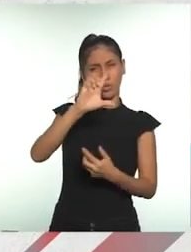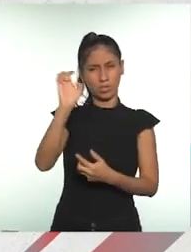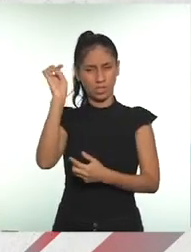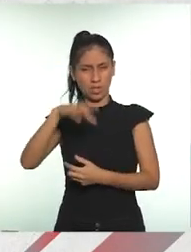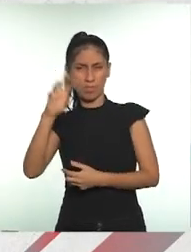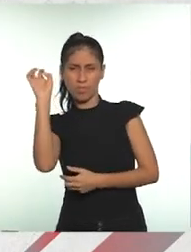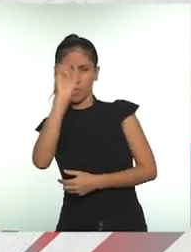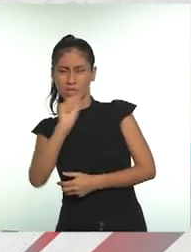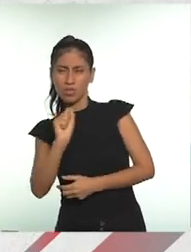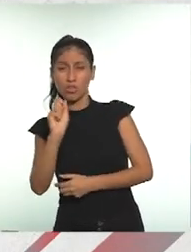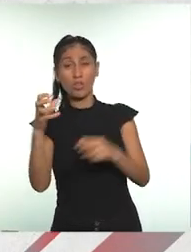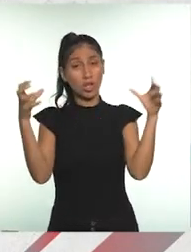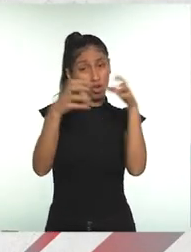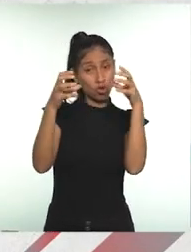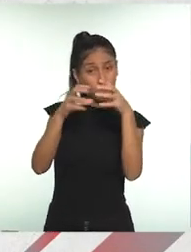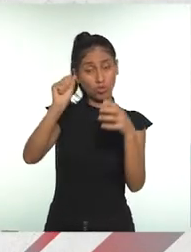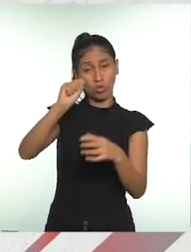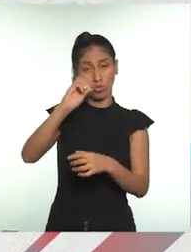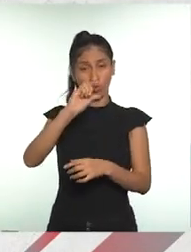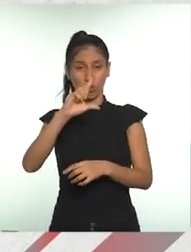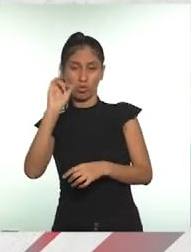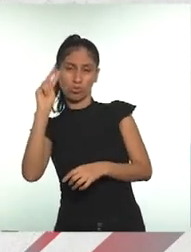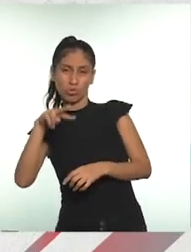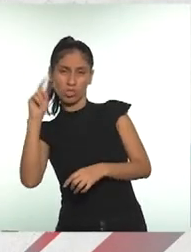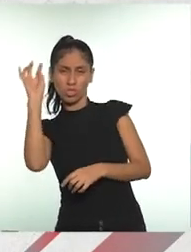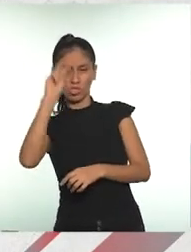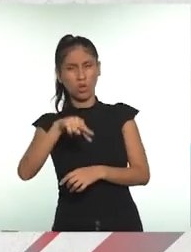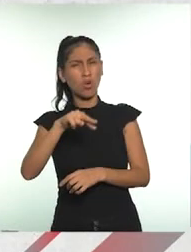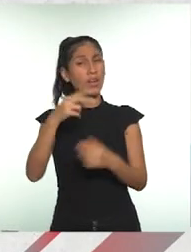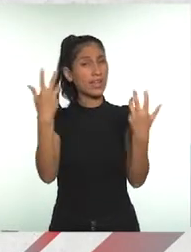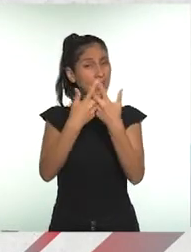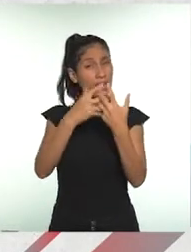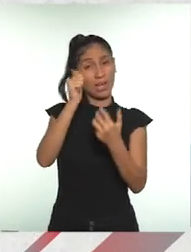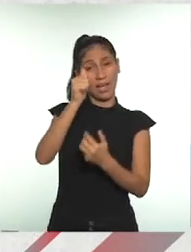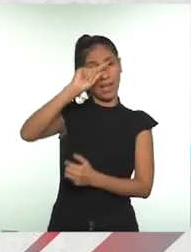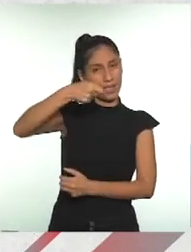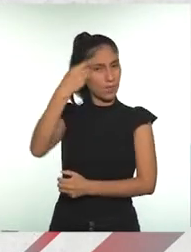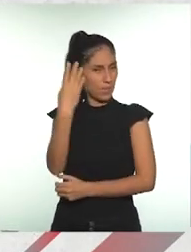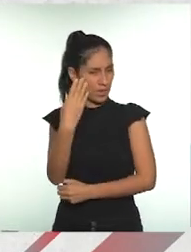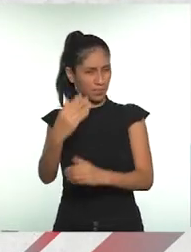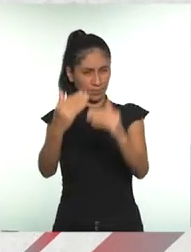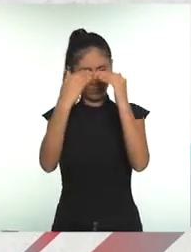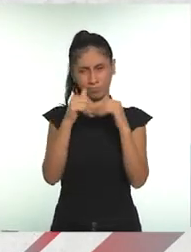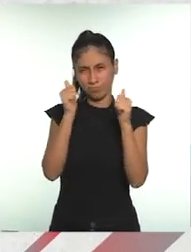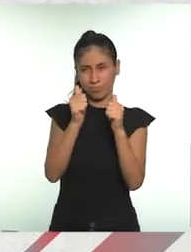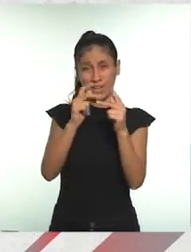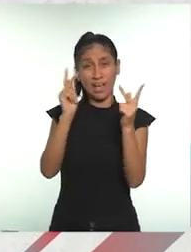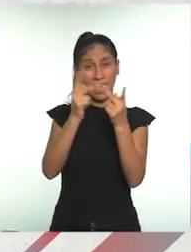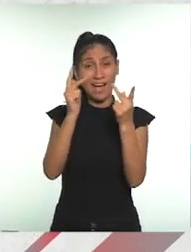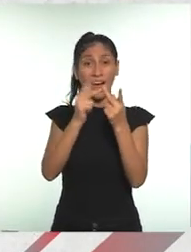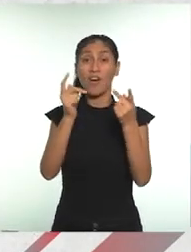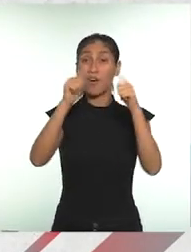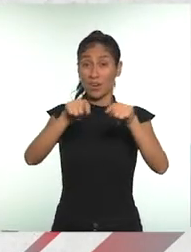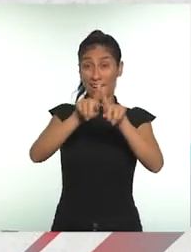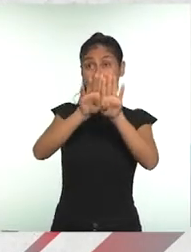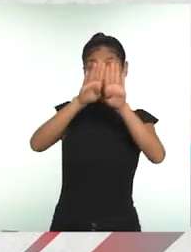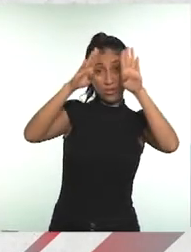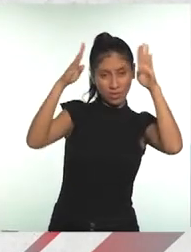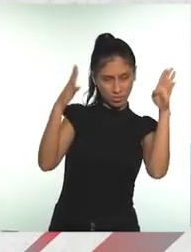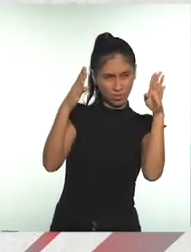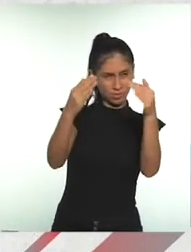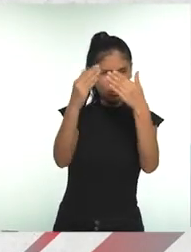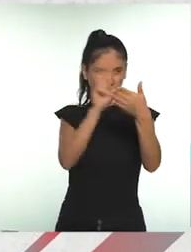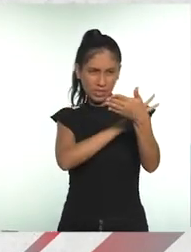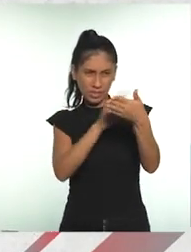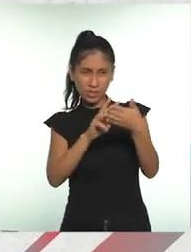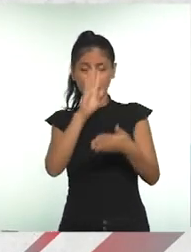del conjunto solución, considerándose los extremos A y B. Perfecto. Ahora pasemos a los abiertos. Esta